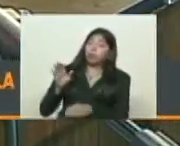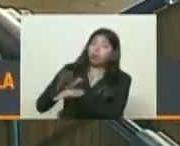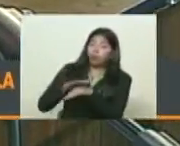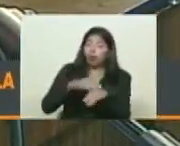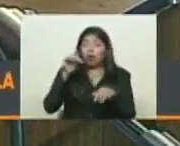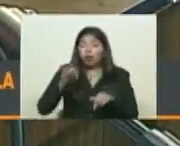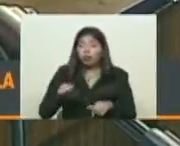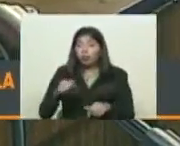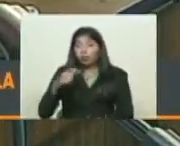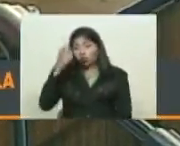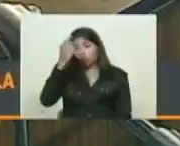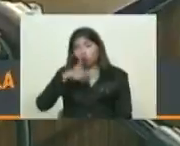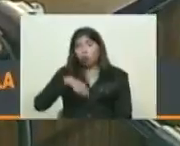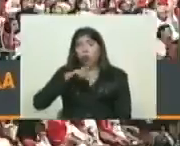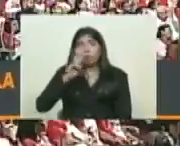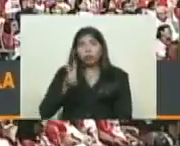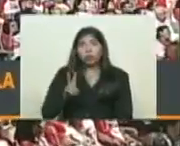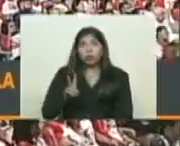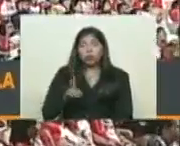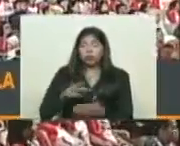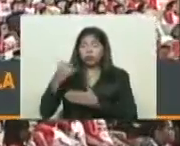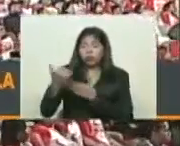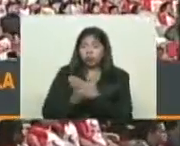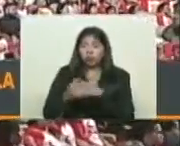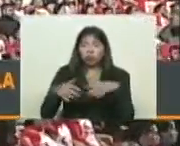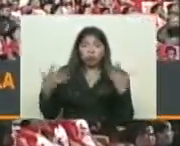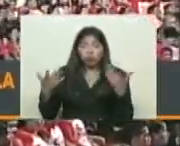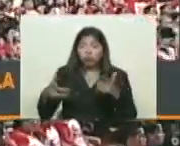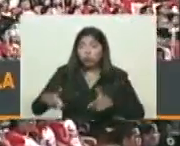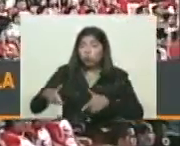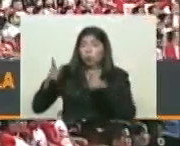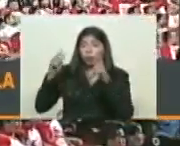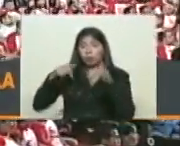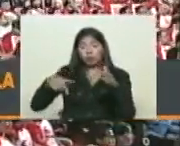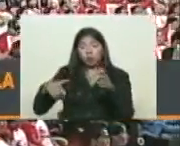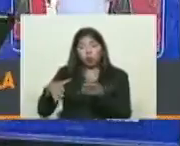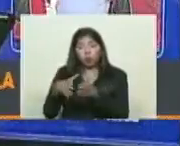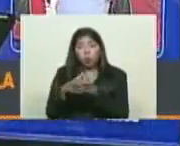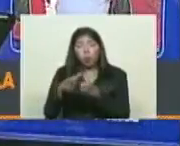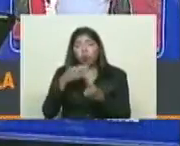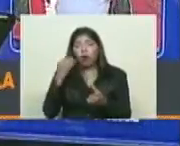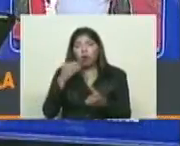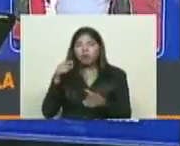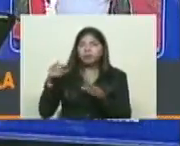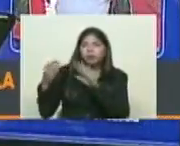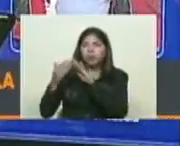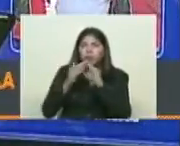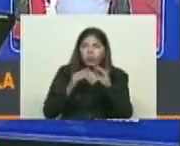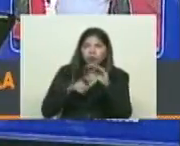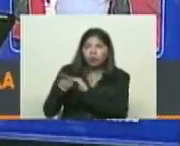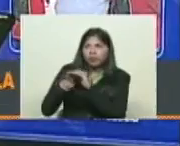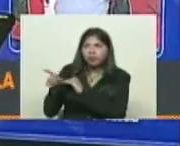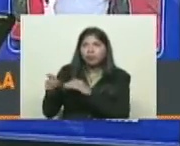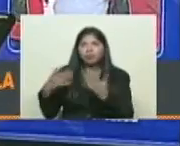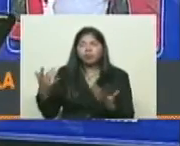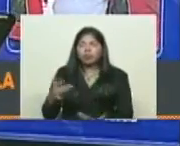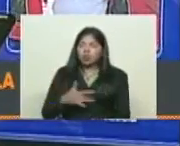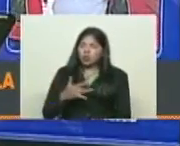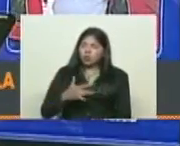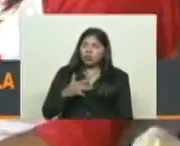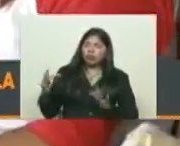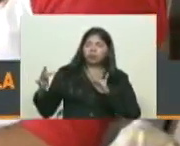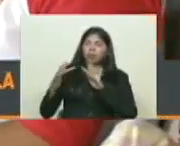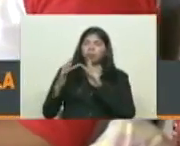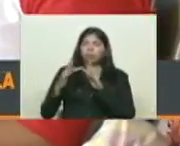inclusión y que nos ha permitido a nuestras juventudes, de nuestras catacumbas del pueblo y de nuestras comunidades generar un sentido de